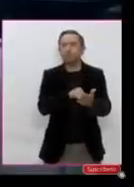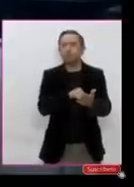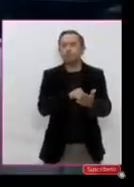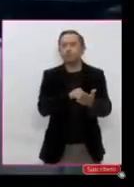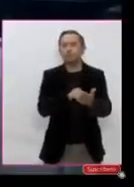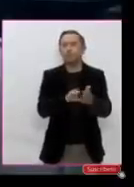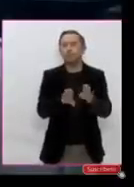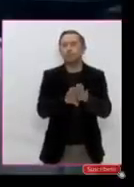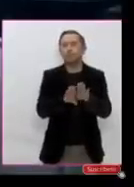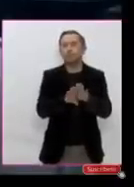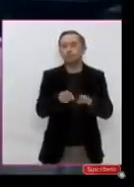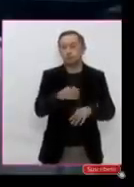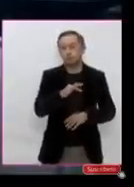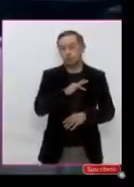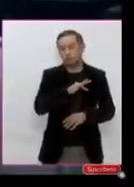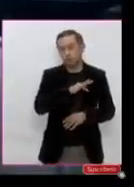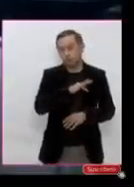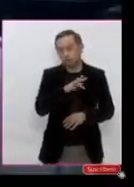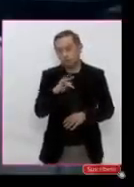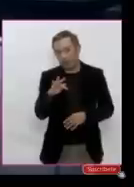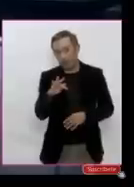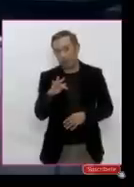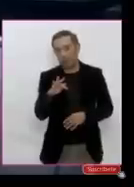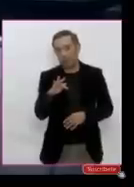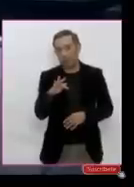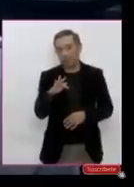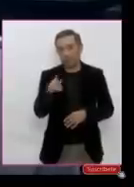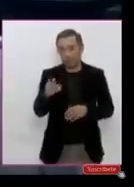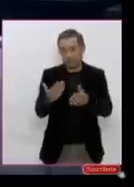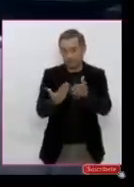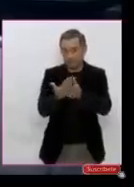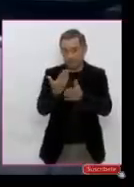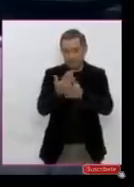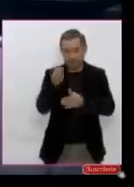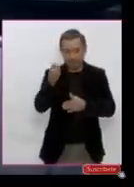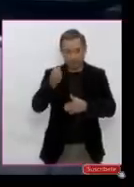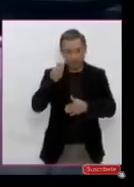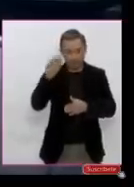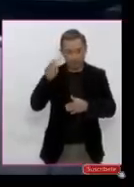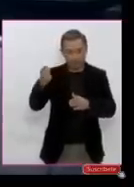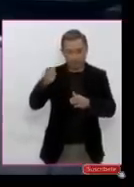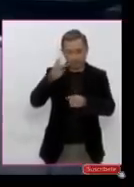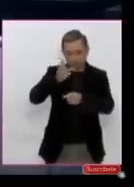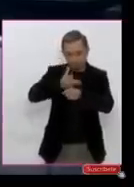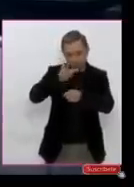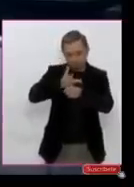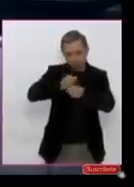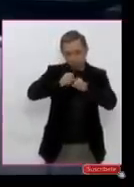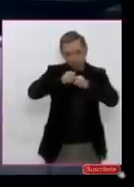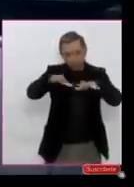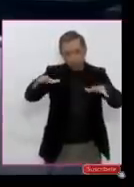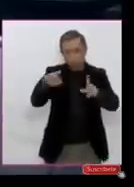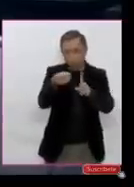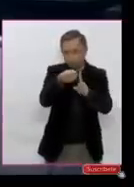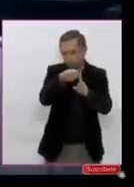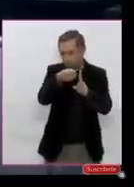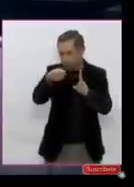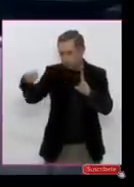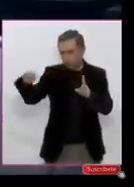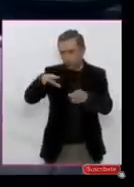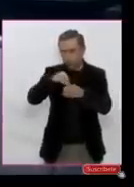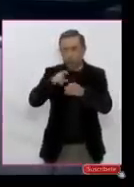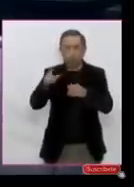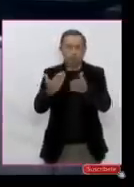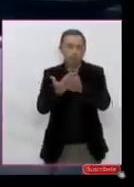posibilidad o no de transmitir íntegramente las conferencias mañaneras y llamadas del presidente de la